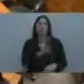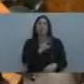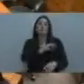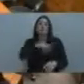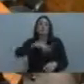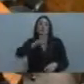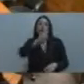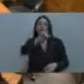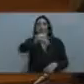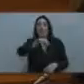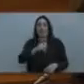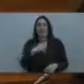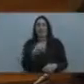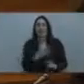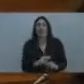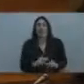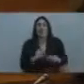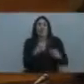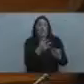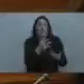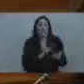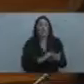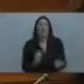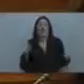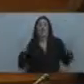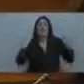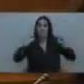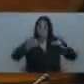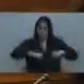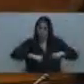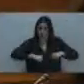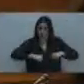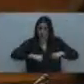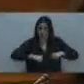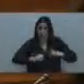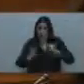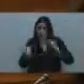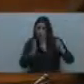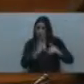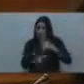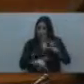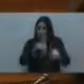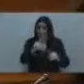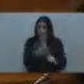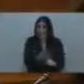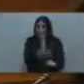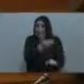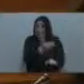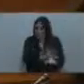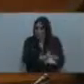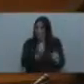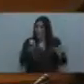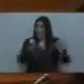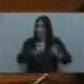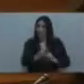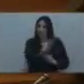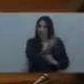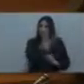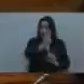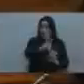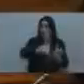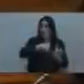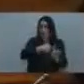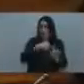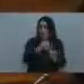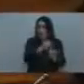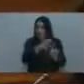que contestarle que después del pacto urdido en época preelectoral por el Partido Popular y Foro para,